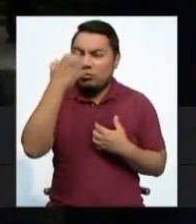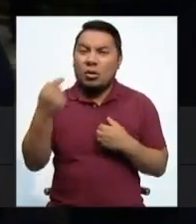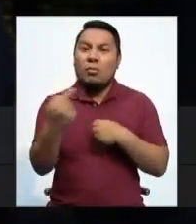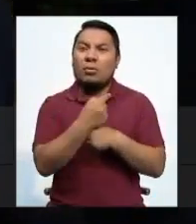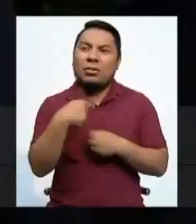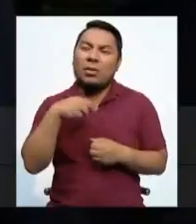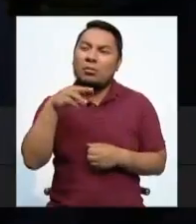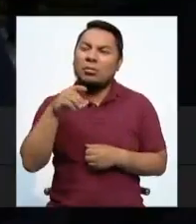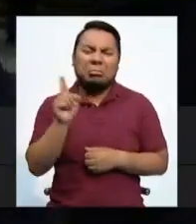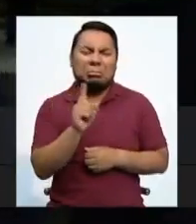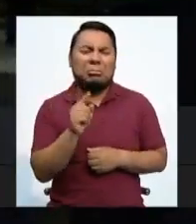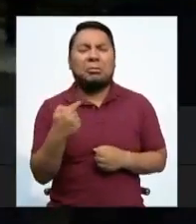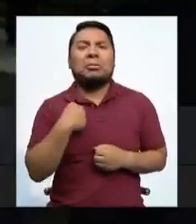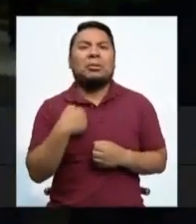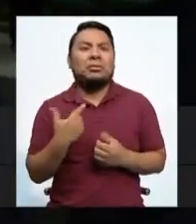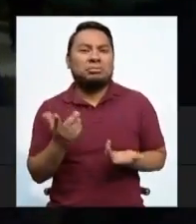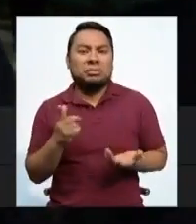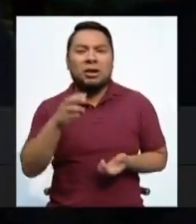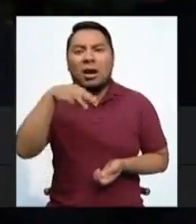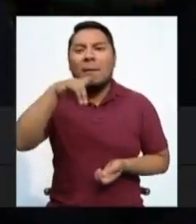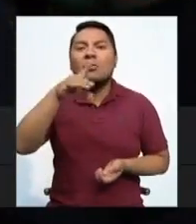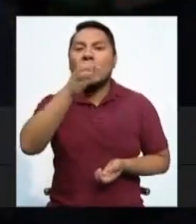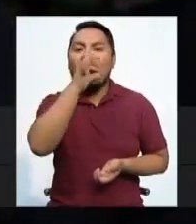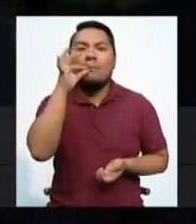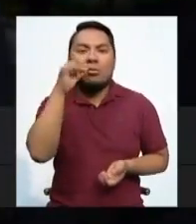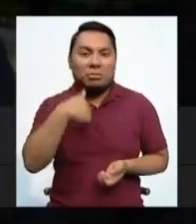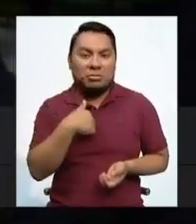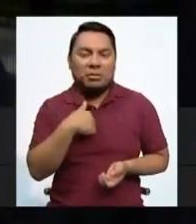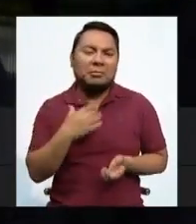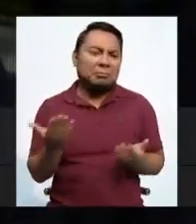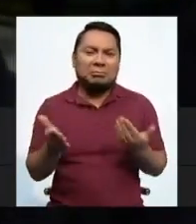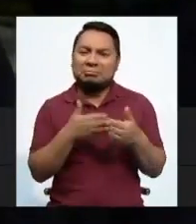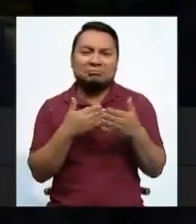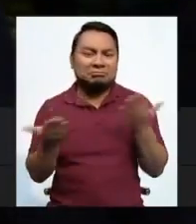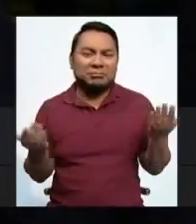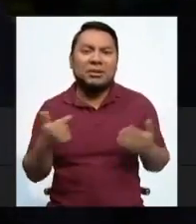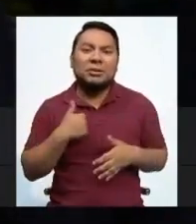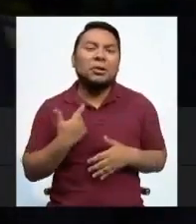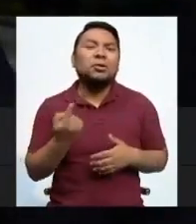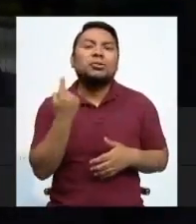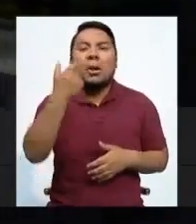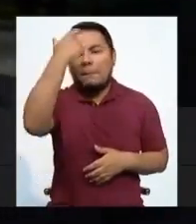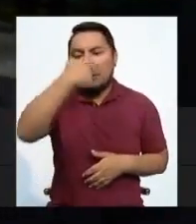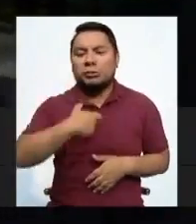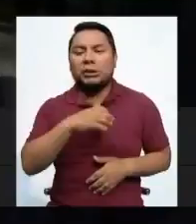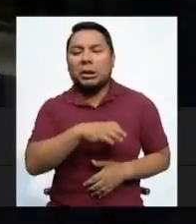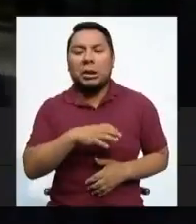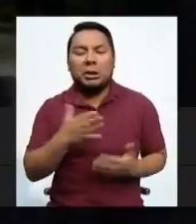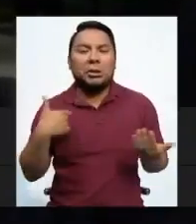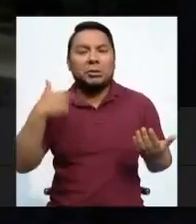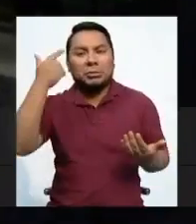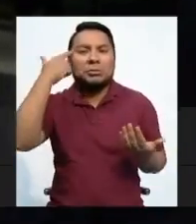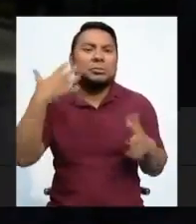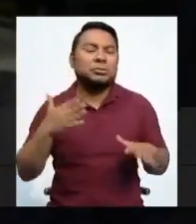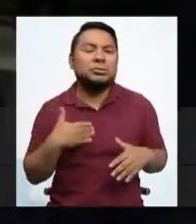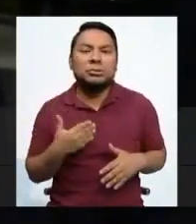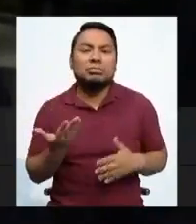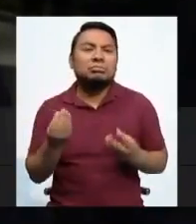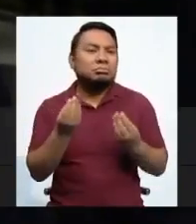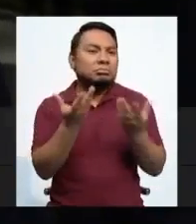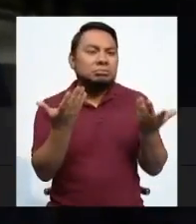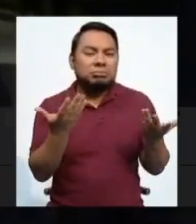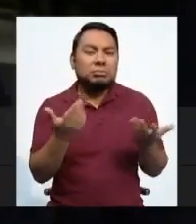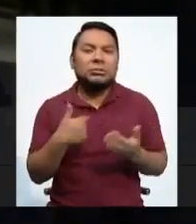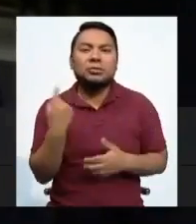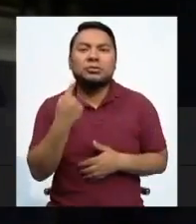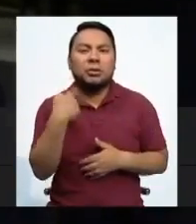manera. Claro. Sobre todo, lo más importante es que, por ejemplo, yo puedo ser un locuaz, ¿no es cierto? Ajá. Como suelen ser en general muchos,